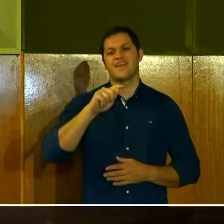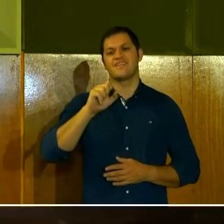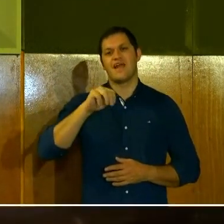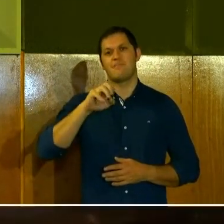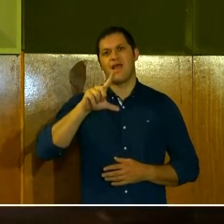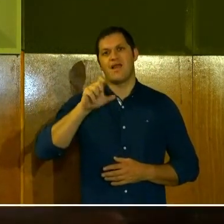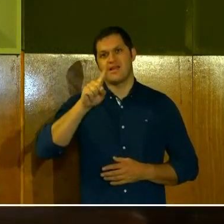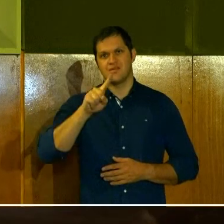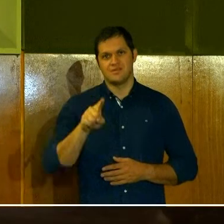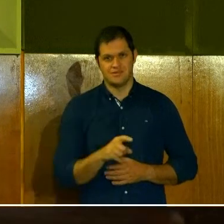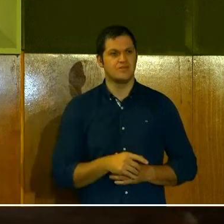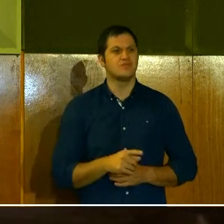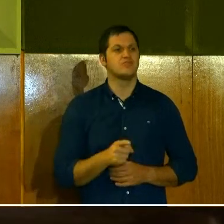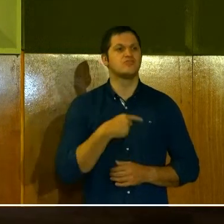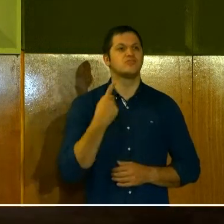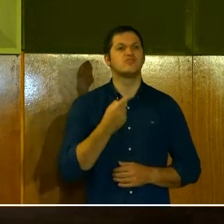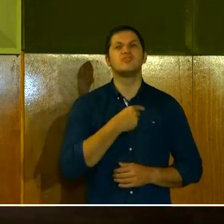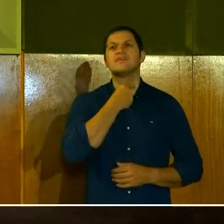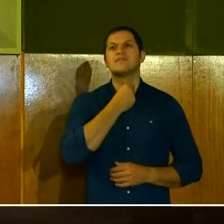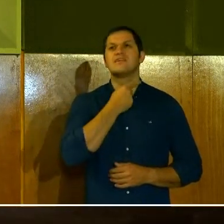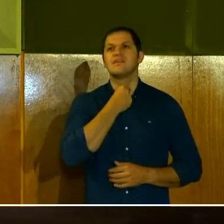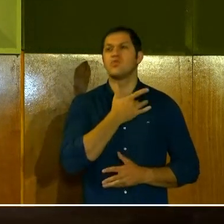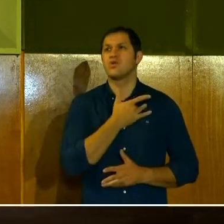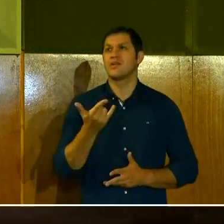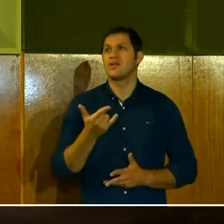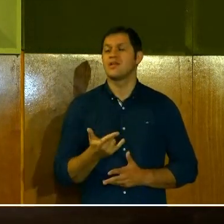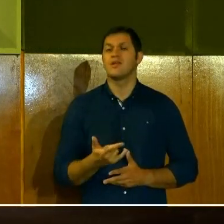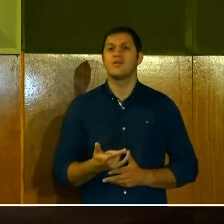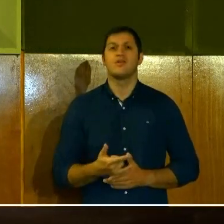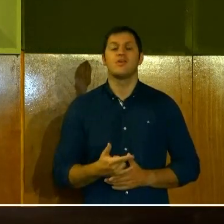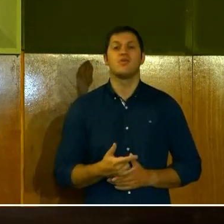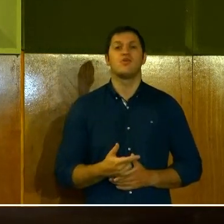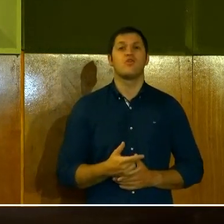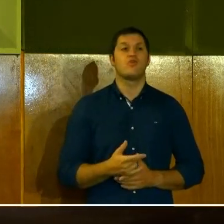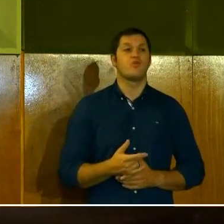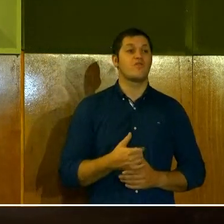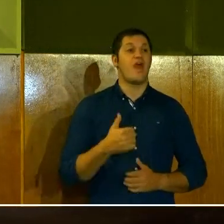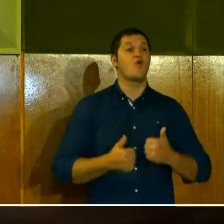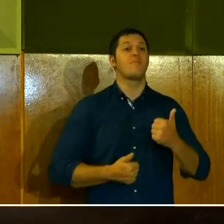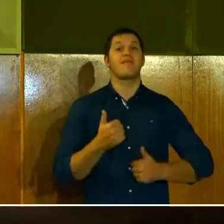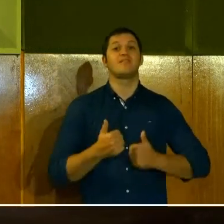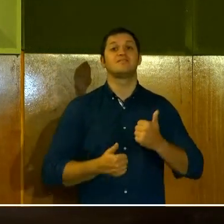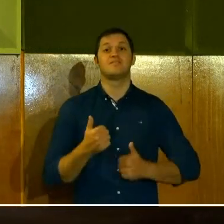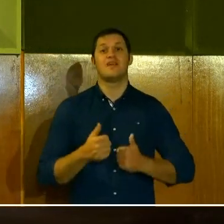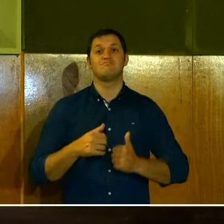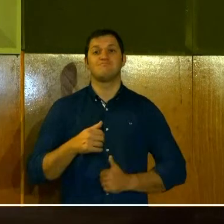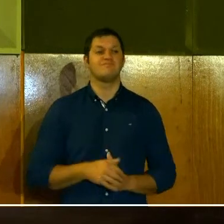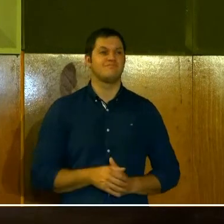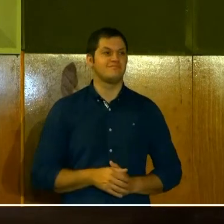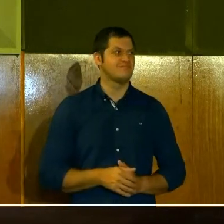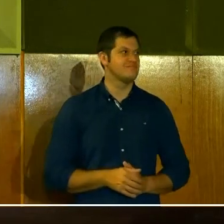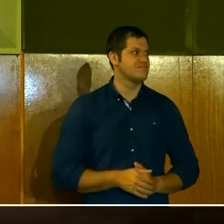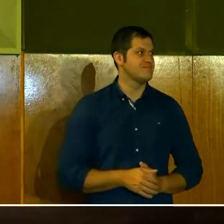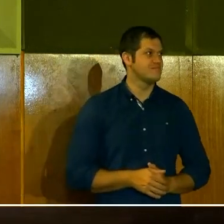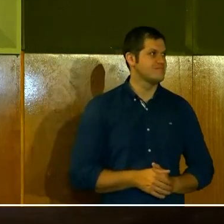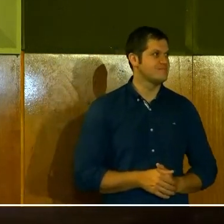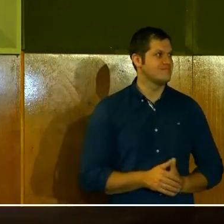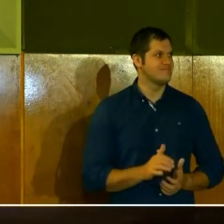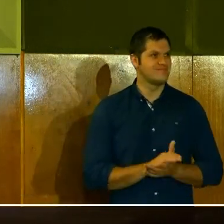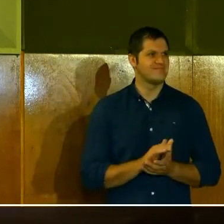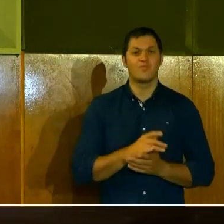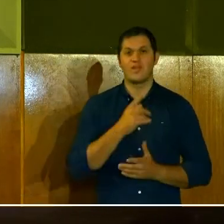bien gracias ahora vamos a hacer vamos a llamar adelante a guillermo retamales porque vamos